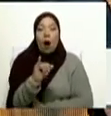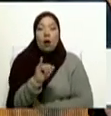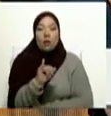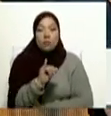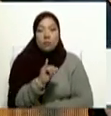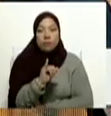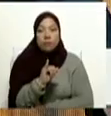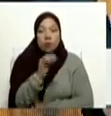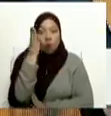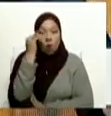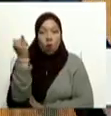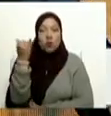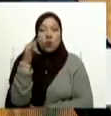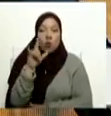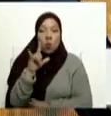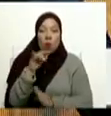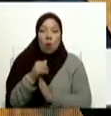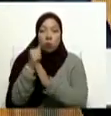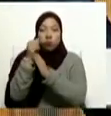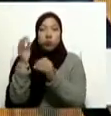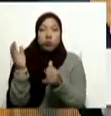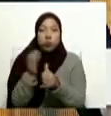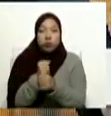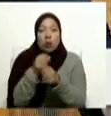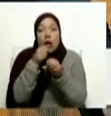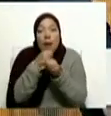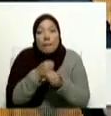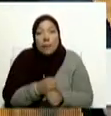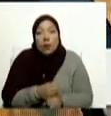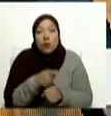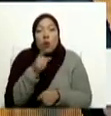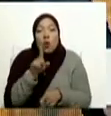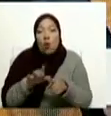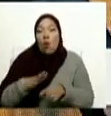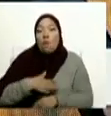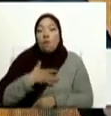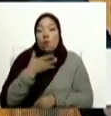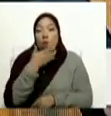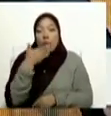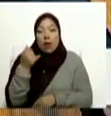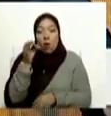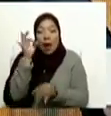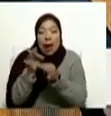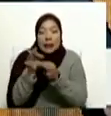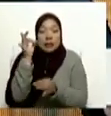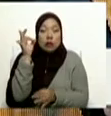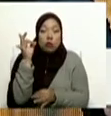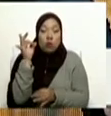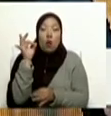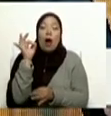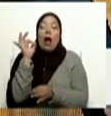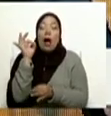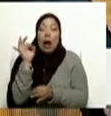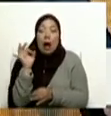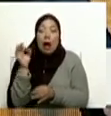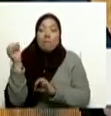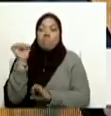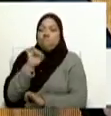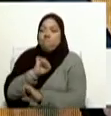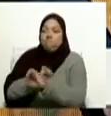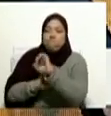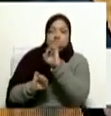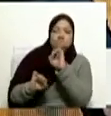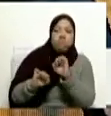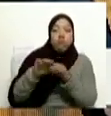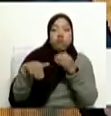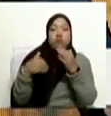diose Pues el asalto y como era de esperar tuve el mejor éxito defendió el enemigo con desesperación